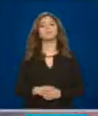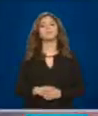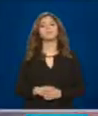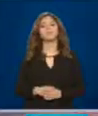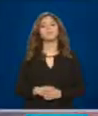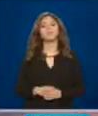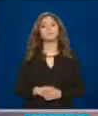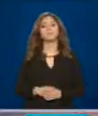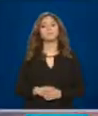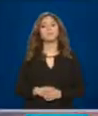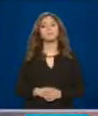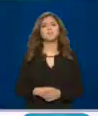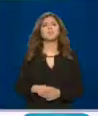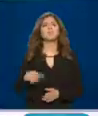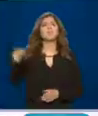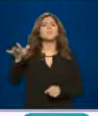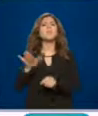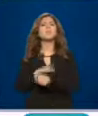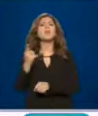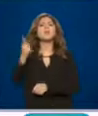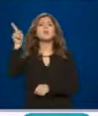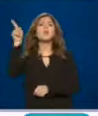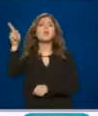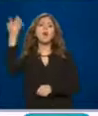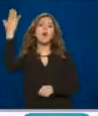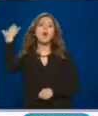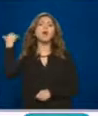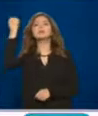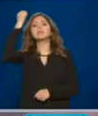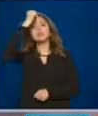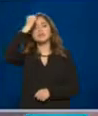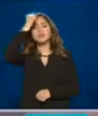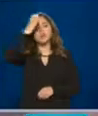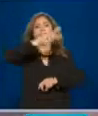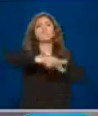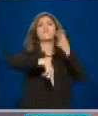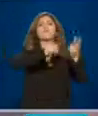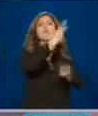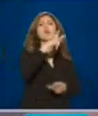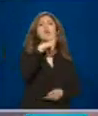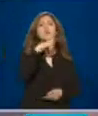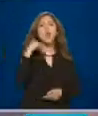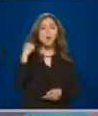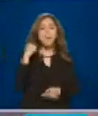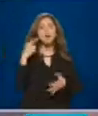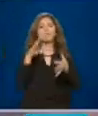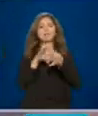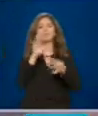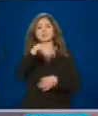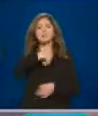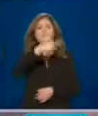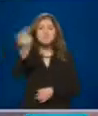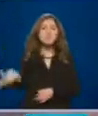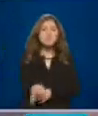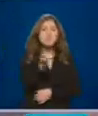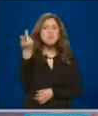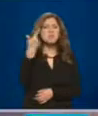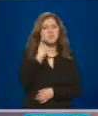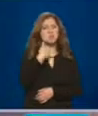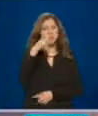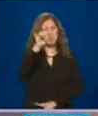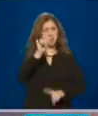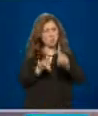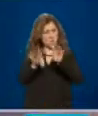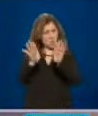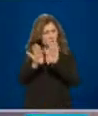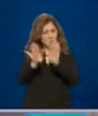sucede porque un sacerdote checo que iba de peregrinación a Roma tenía dudas sobre la realidad de la presencia